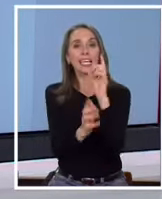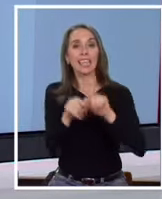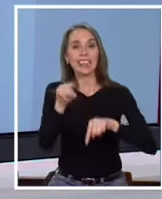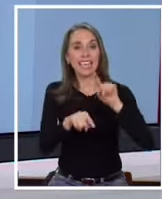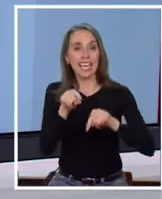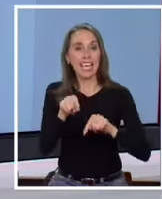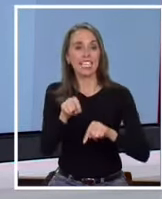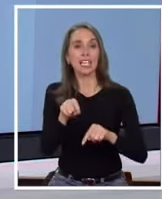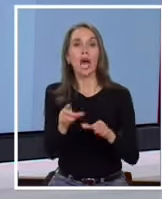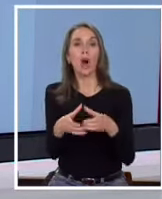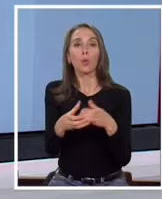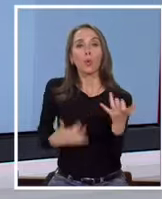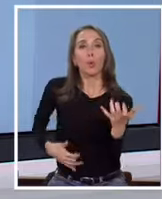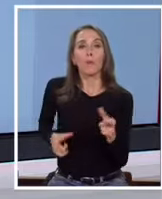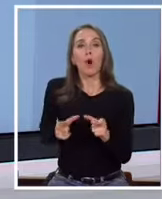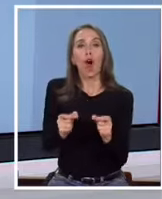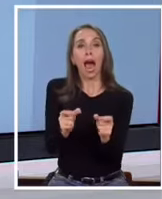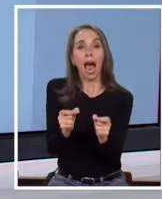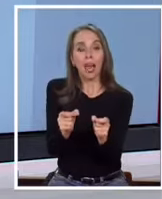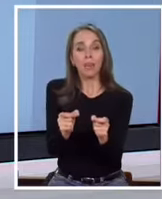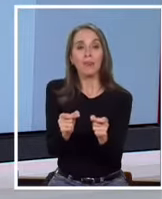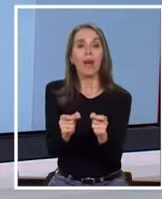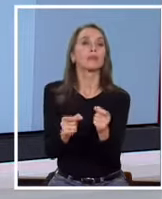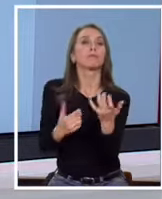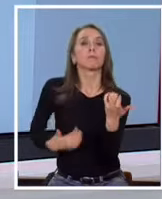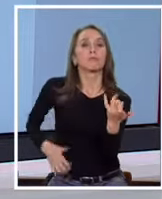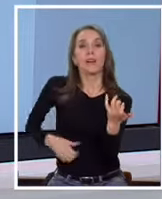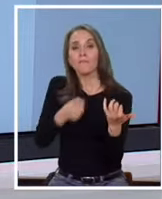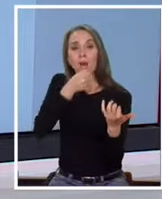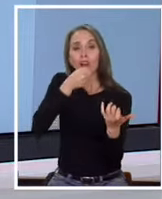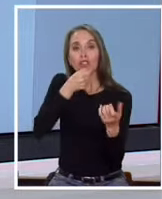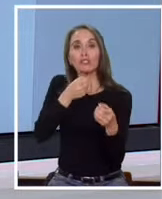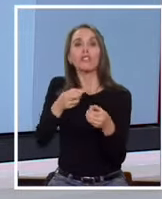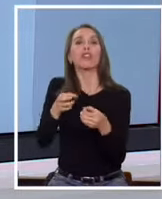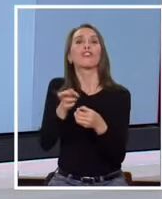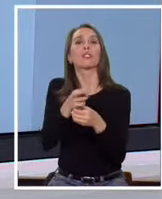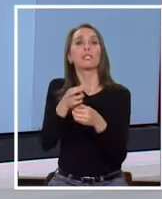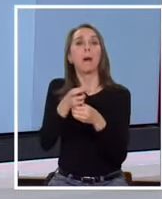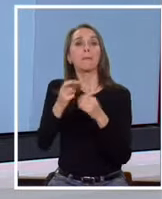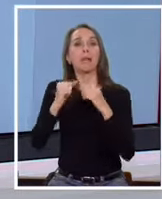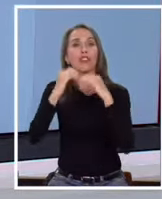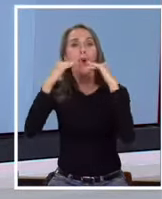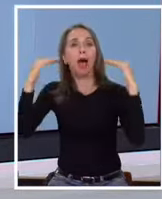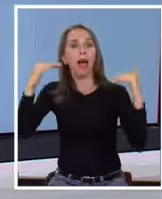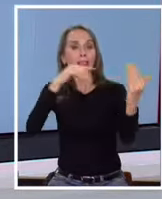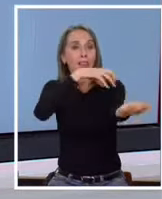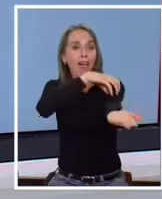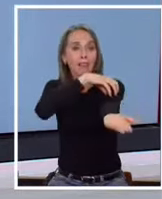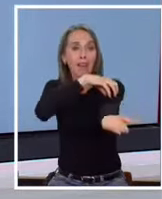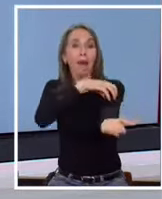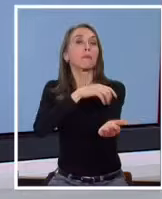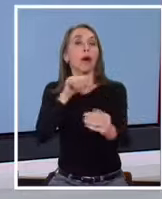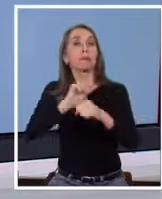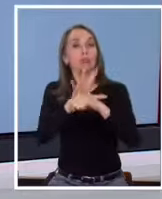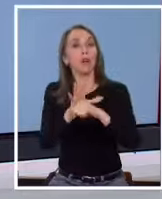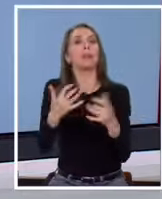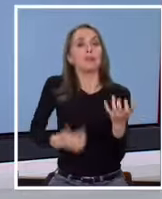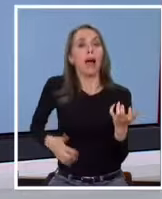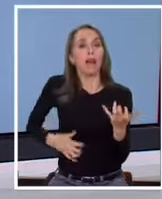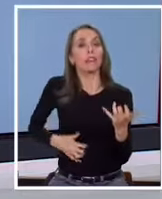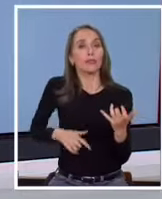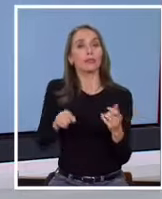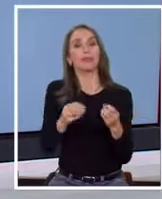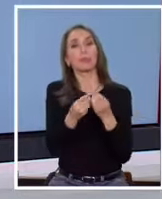de nuevo. Con un concierto en San Pedro de Atacama vuelven a tocar a pesar de la pandemia. Y además suman un nuevo evento en